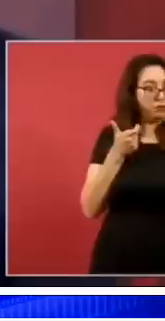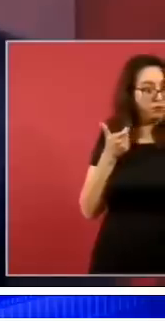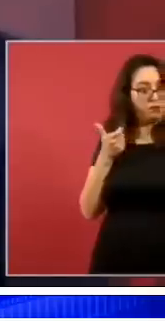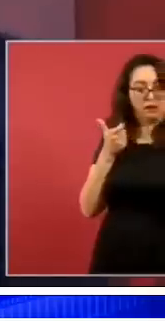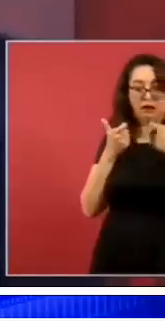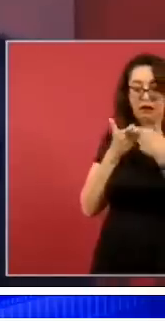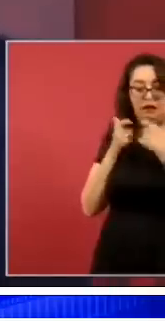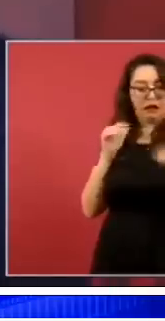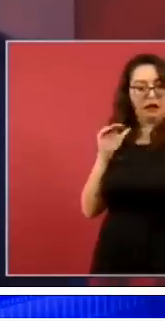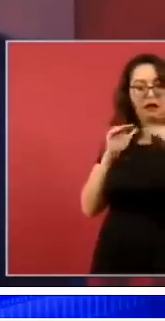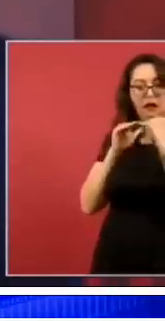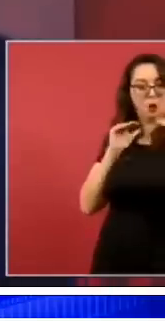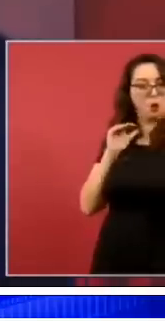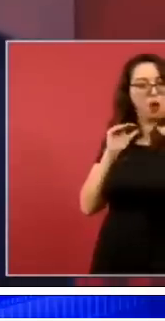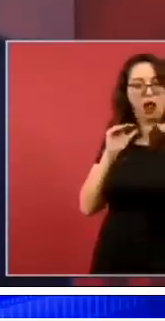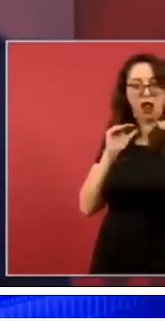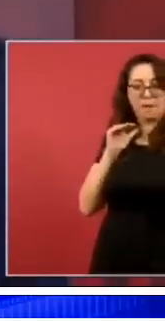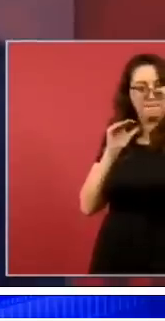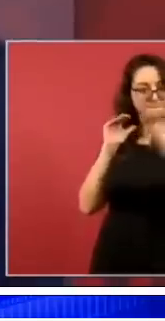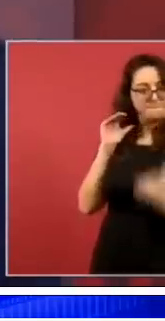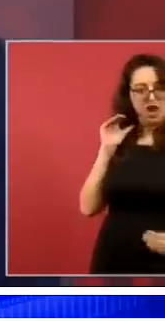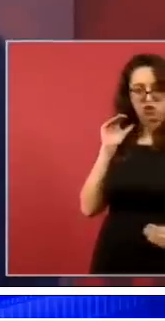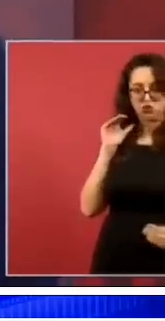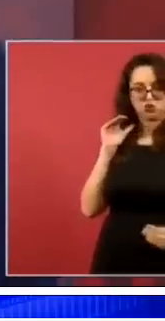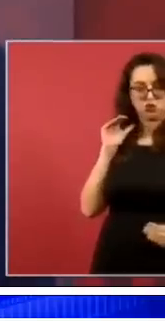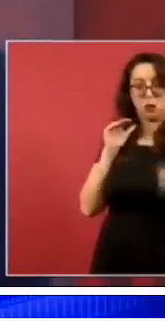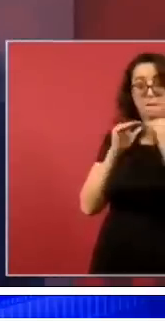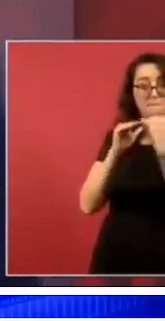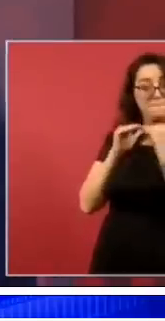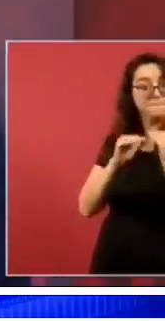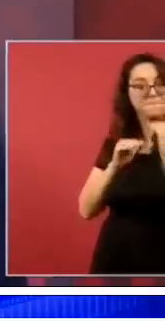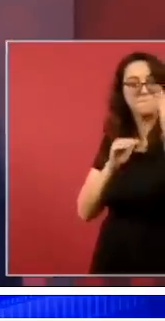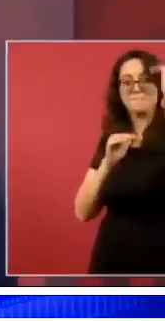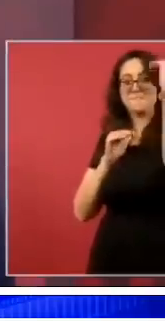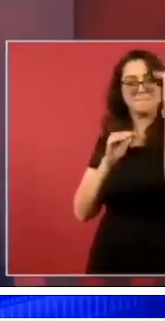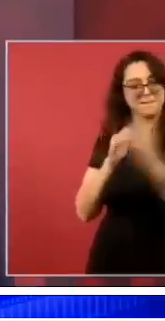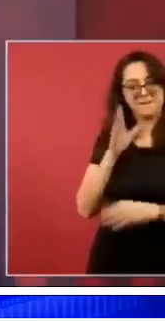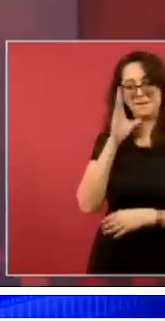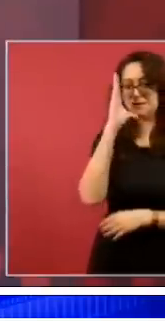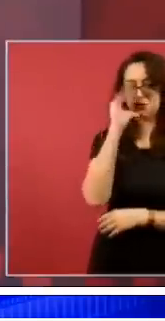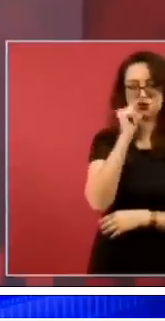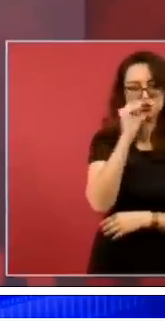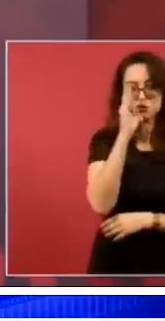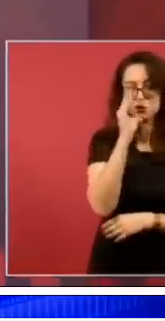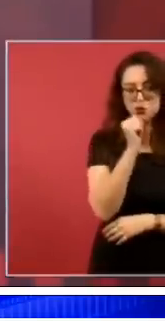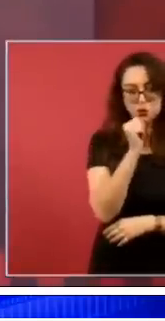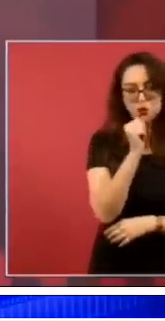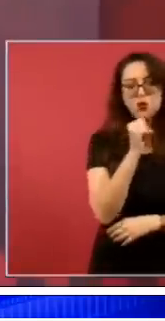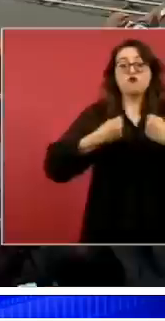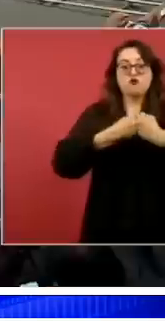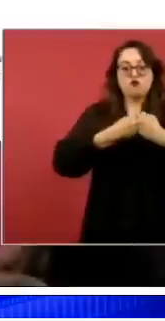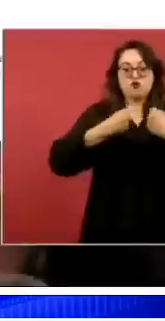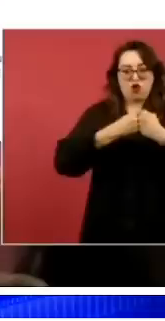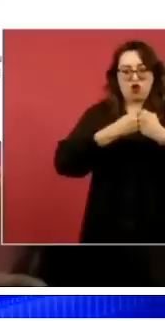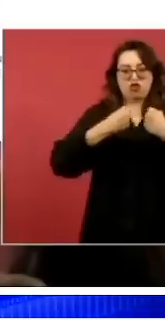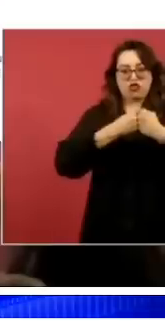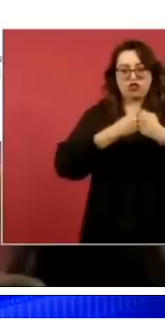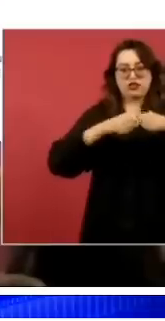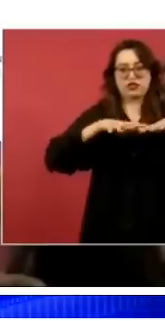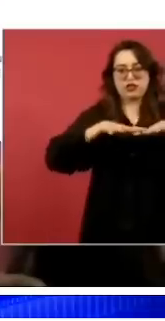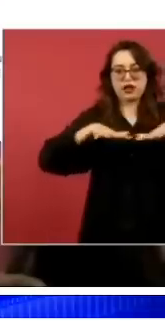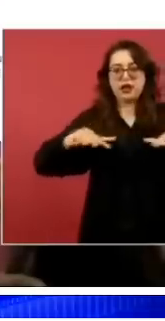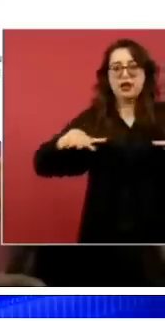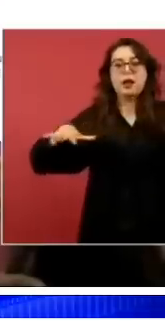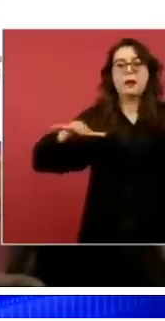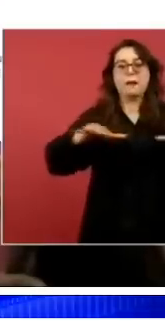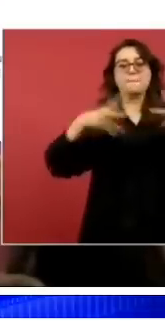De acuerdo a los republicanos, son puros delincuentes los que están cruzando las fronteras, y es exactamente lo mismo que dijo